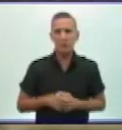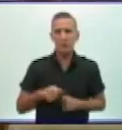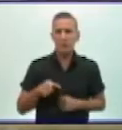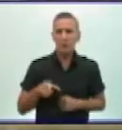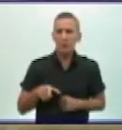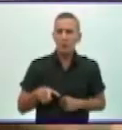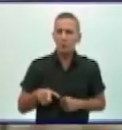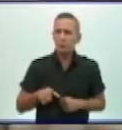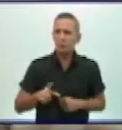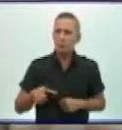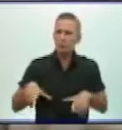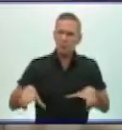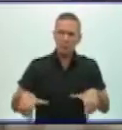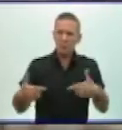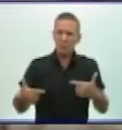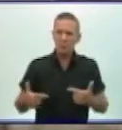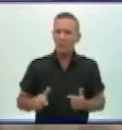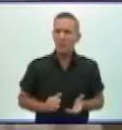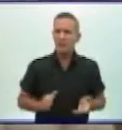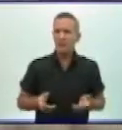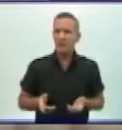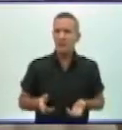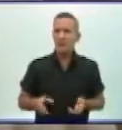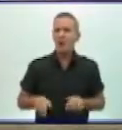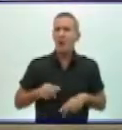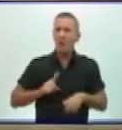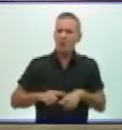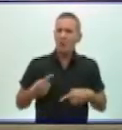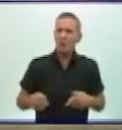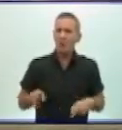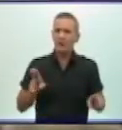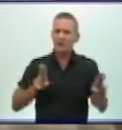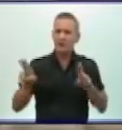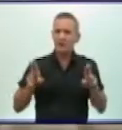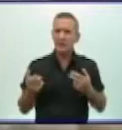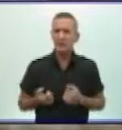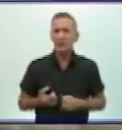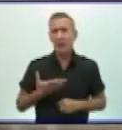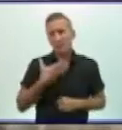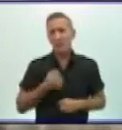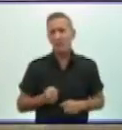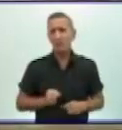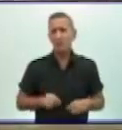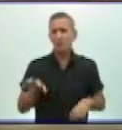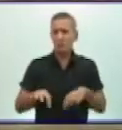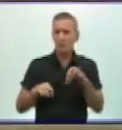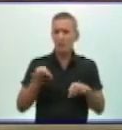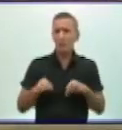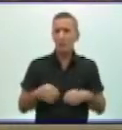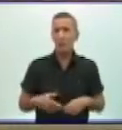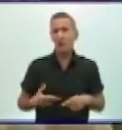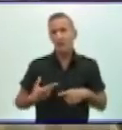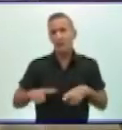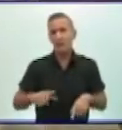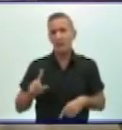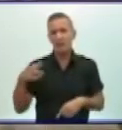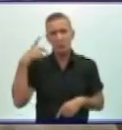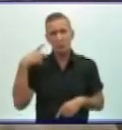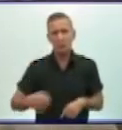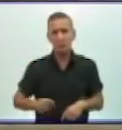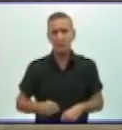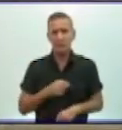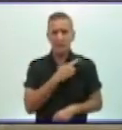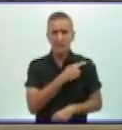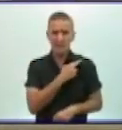ibas a cumplir, ¿para qué te comprometiste? Es que me gustó eso de que me escogieran, pero no sabía que tenía tanta responsabilidad. Pues decíate ya, mi hermano,